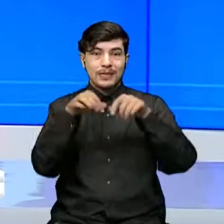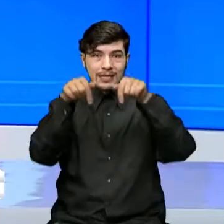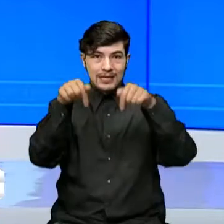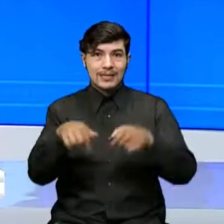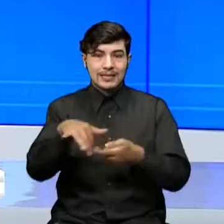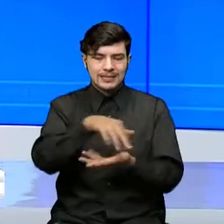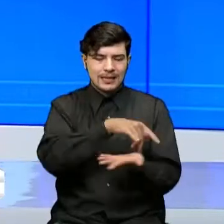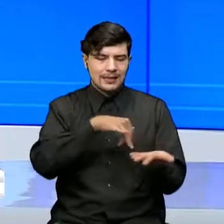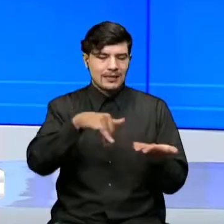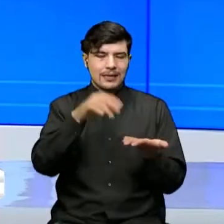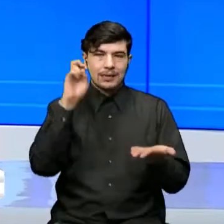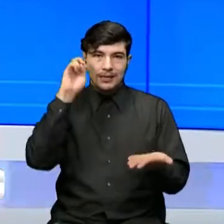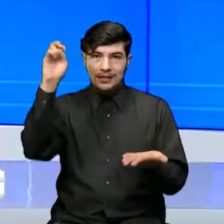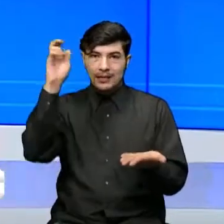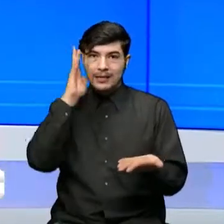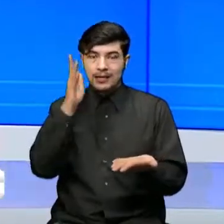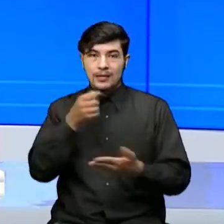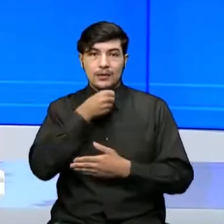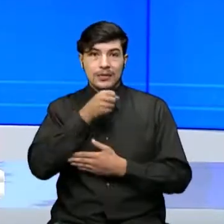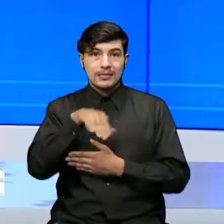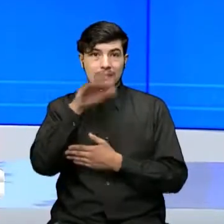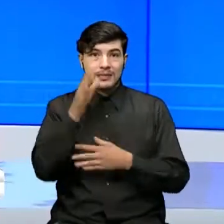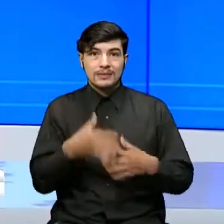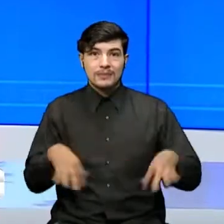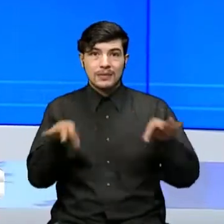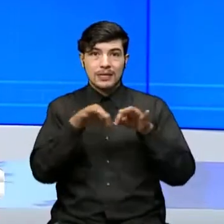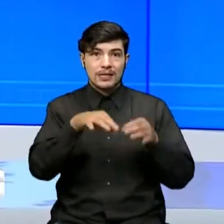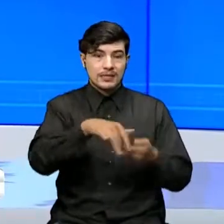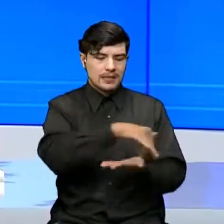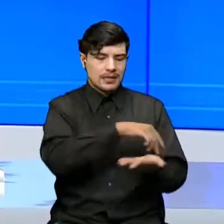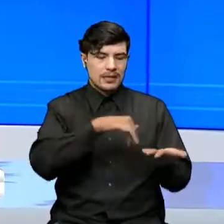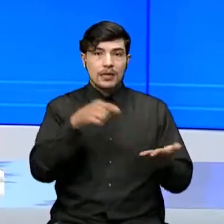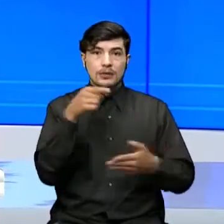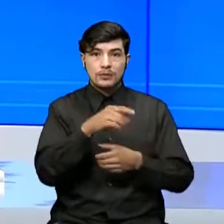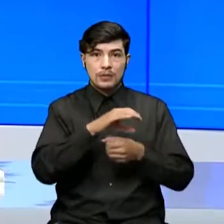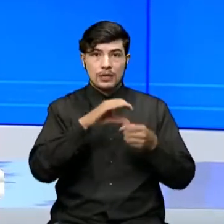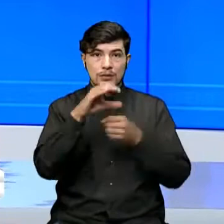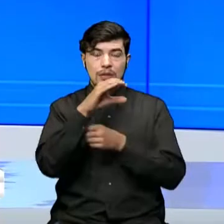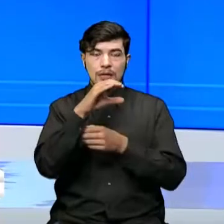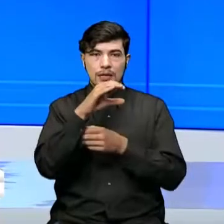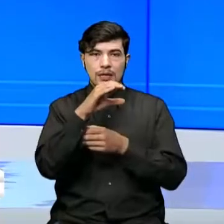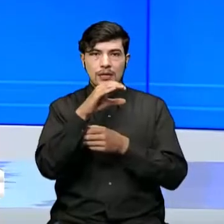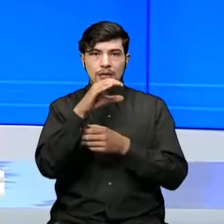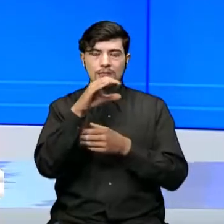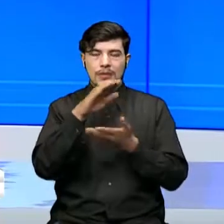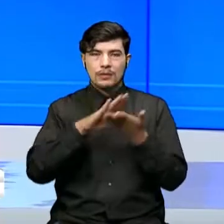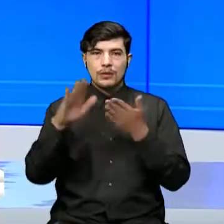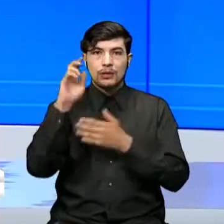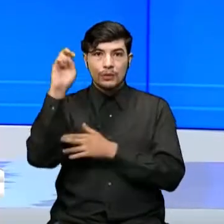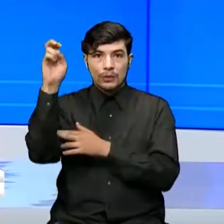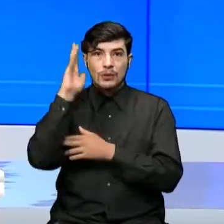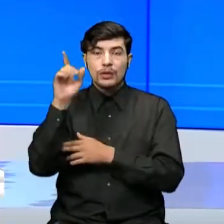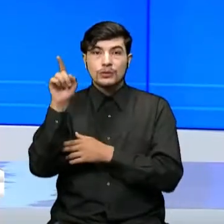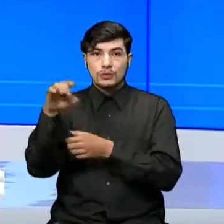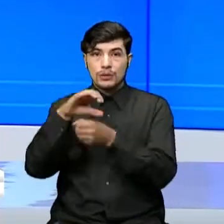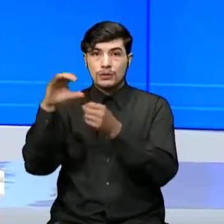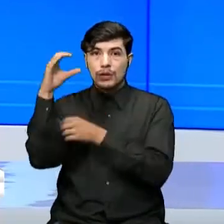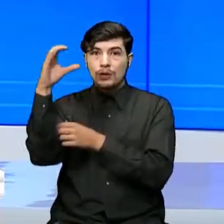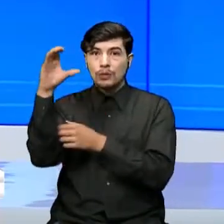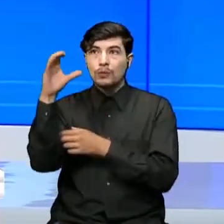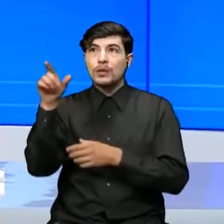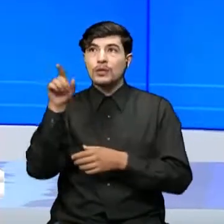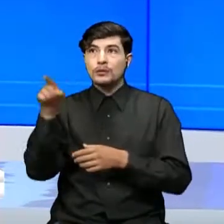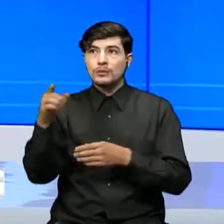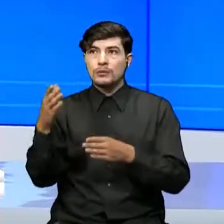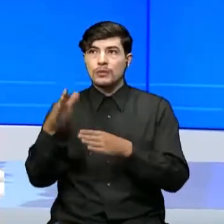iniciamos con el desarrollo de la noticia más importante en santander en cúcuta la comunidad yukpa de venezuela sigue causando inconvenientes